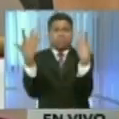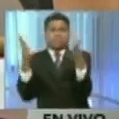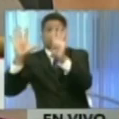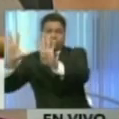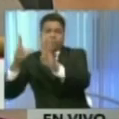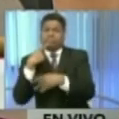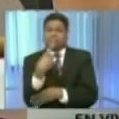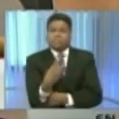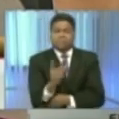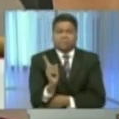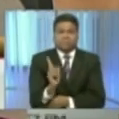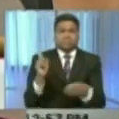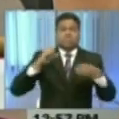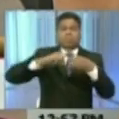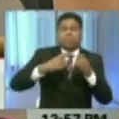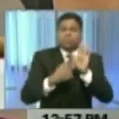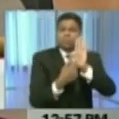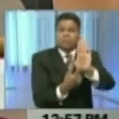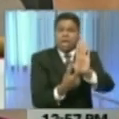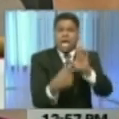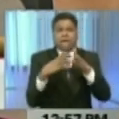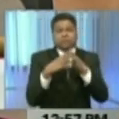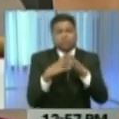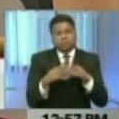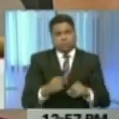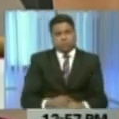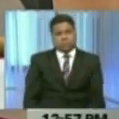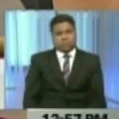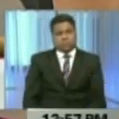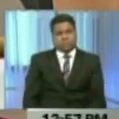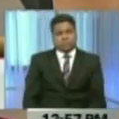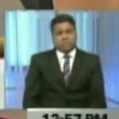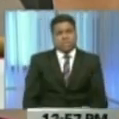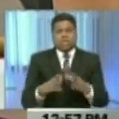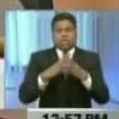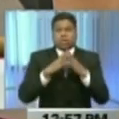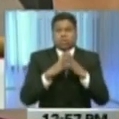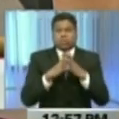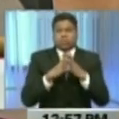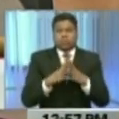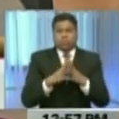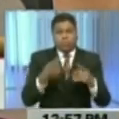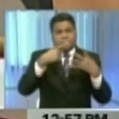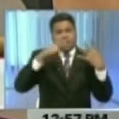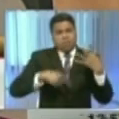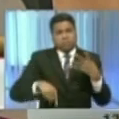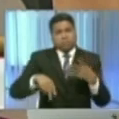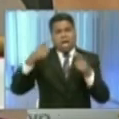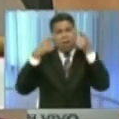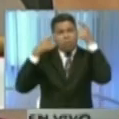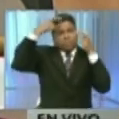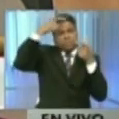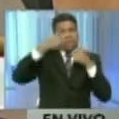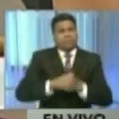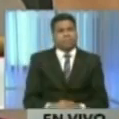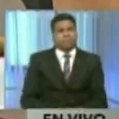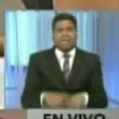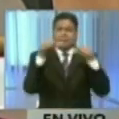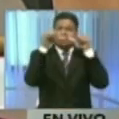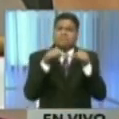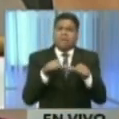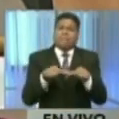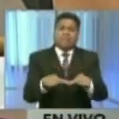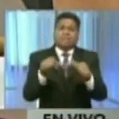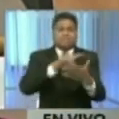1999, incorporada a sugerencia del comandante Hugo Chávez. Establece este